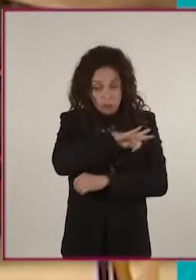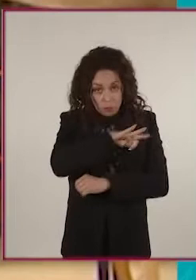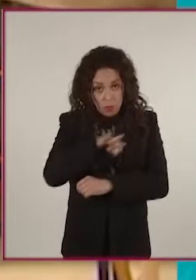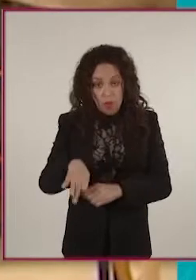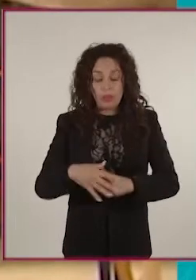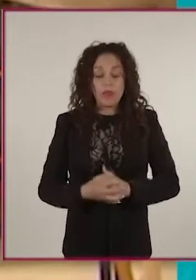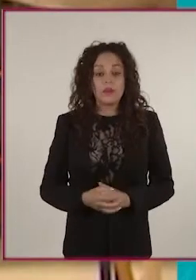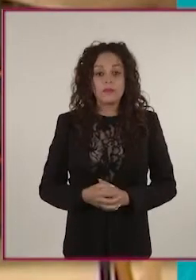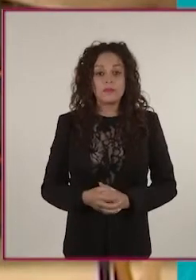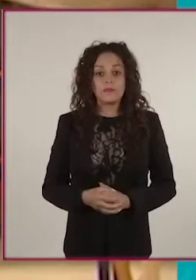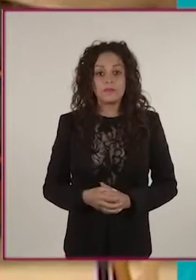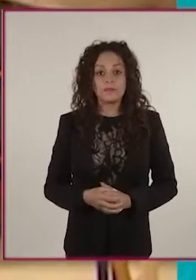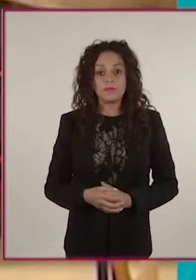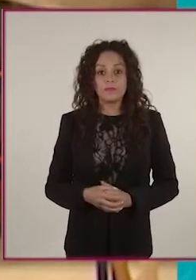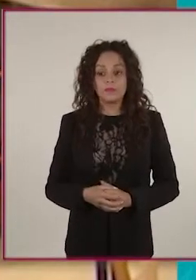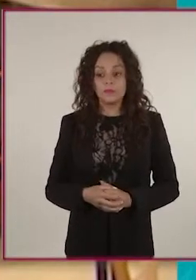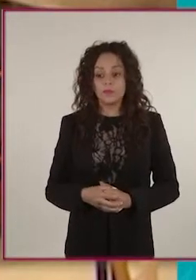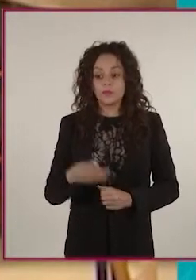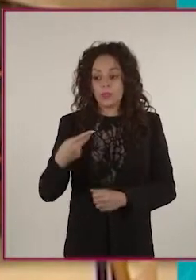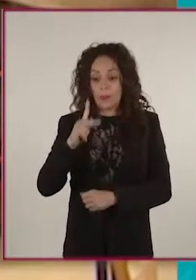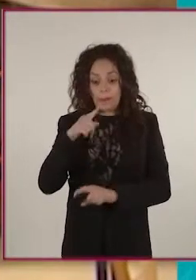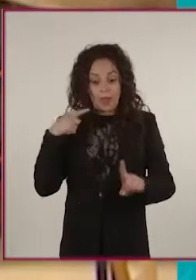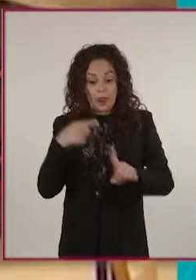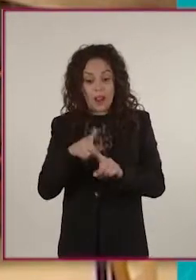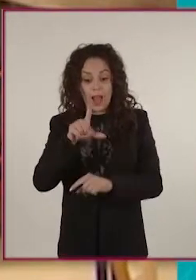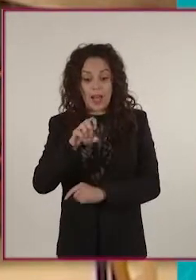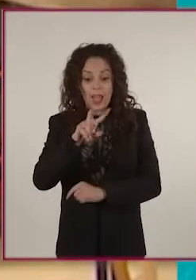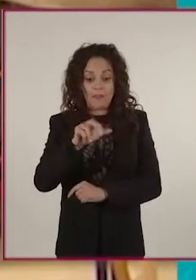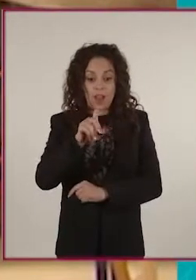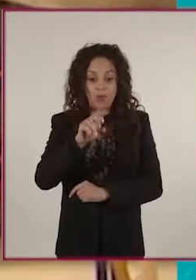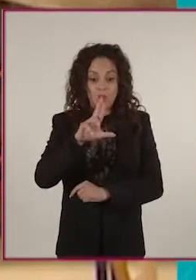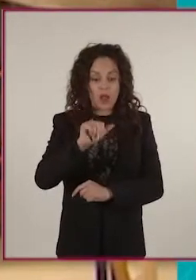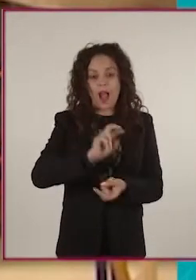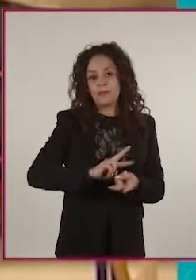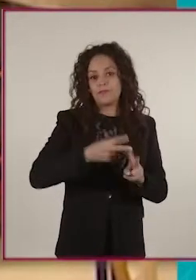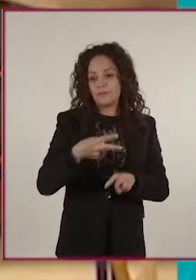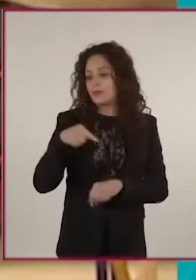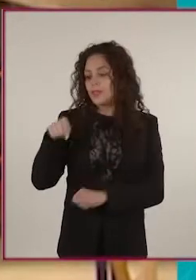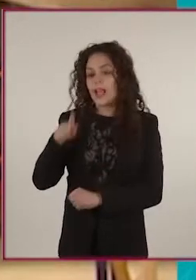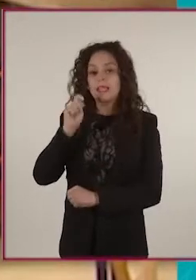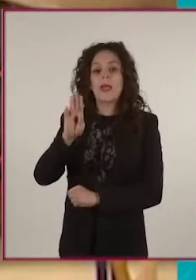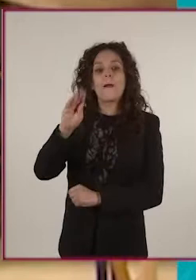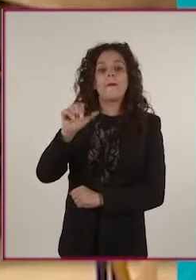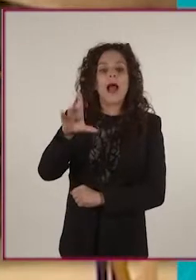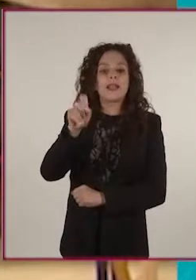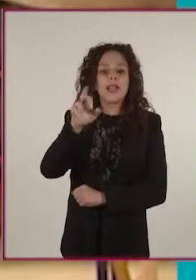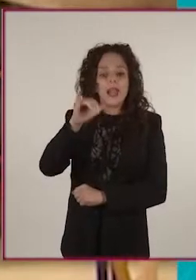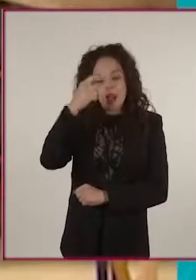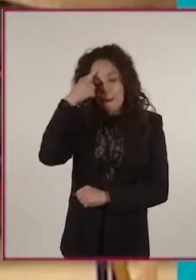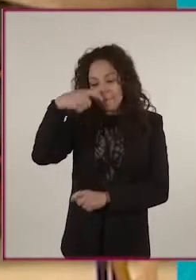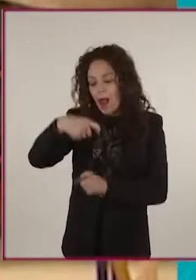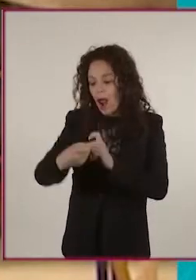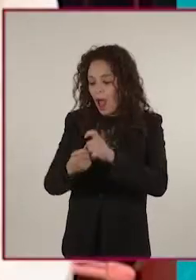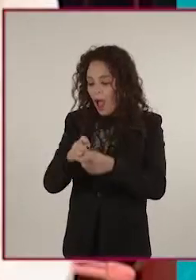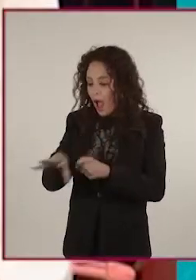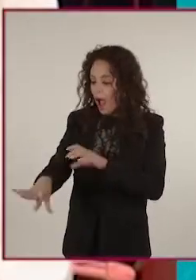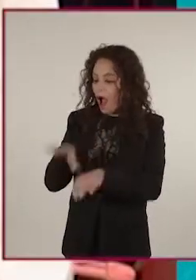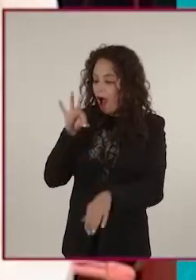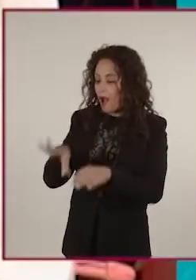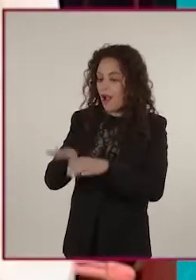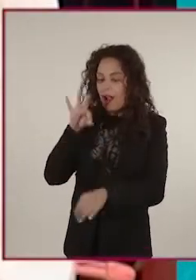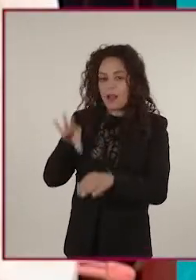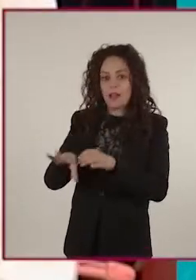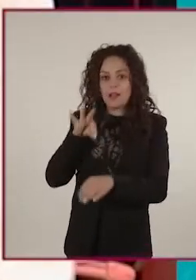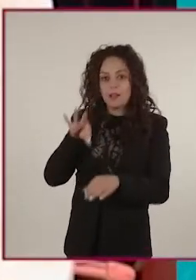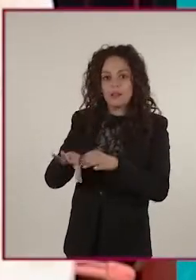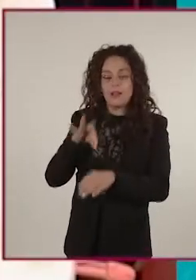hacer, y solo que en vez de crecer a las levaduras para obtener cerveza, se pueden obtener las bacterias para sacar de ahí el plástico, ¿no? Es